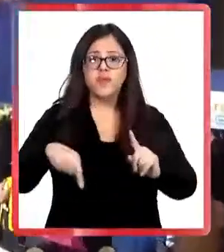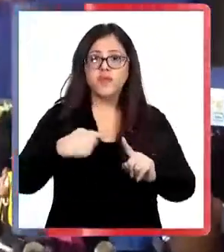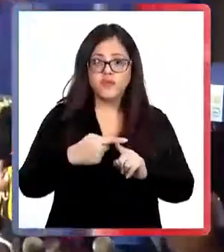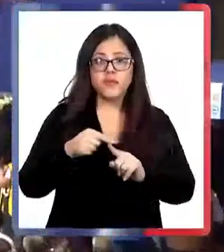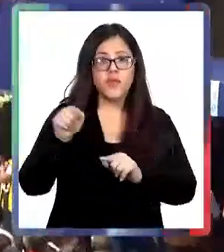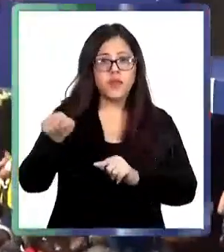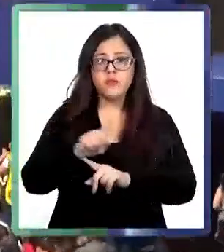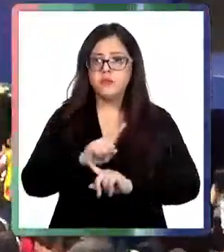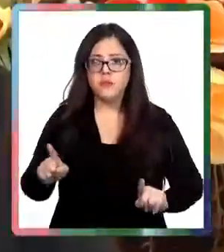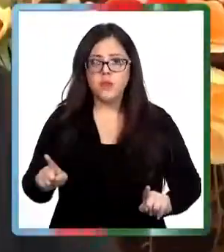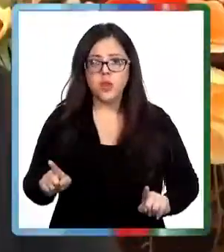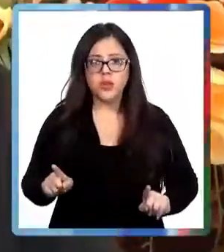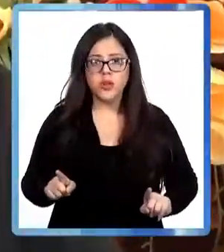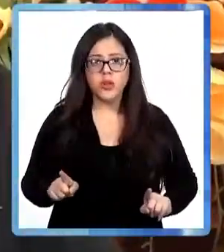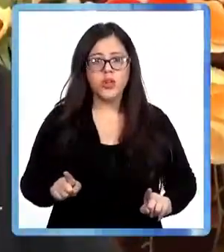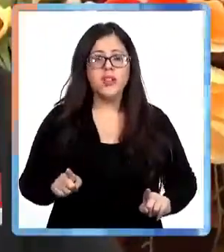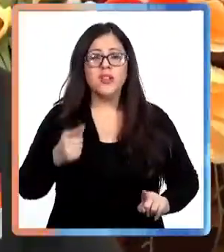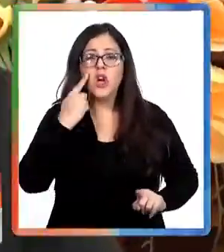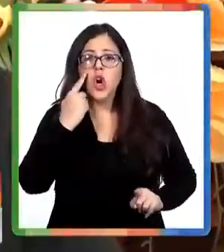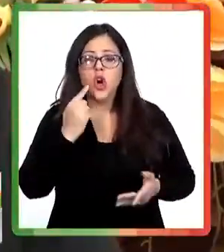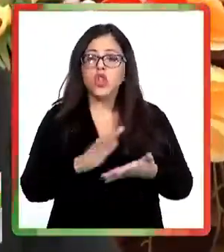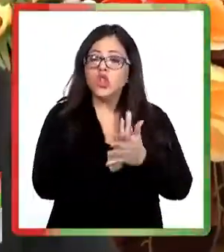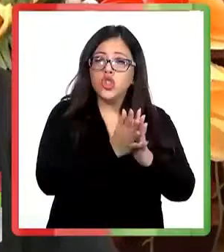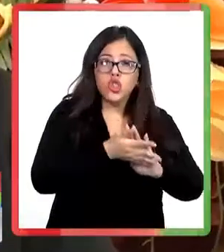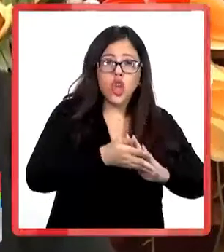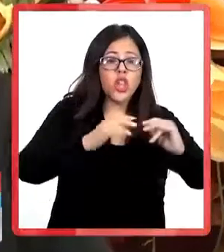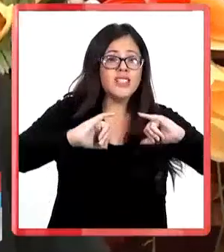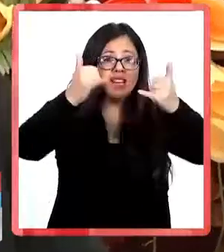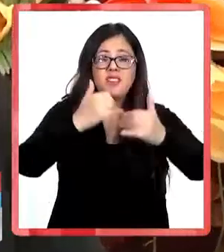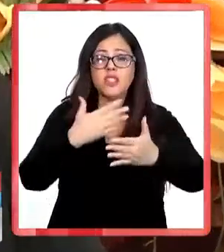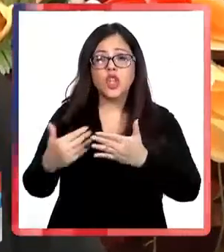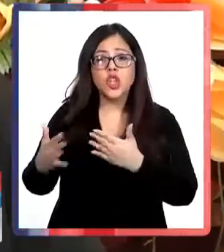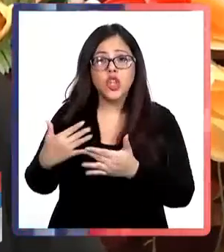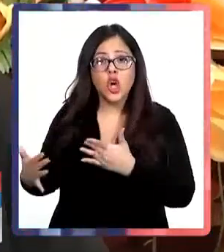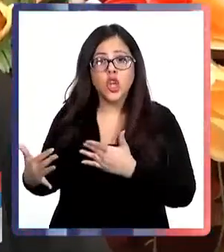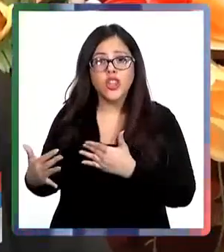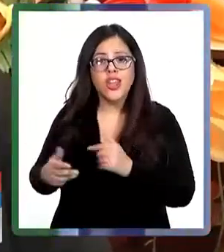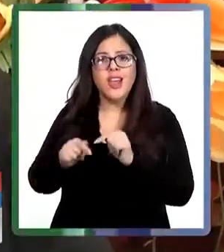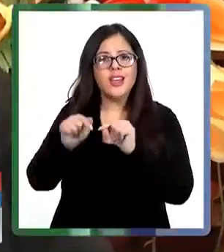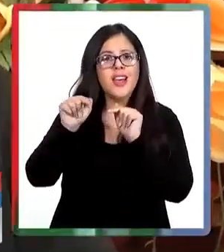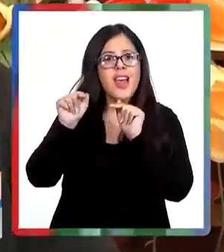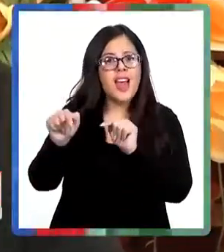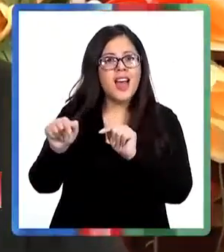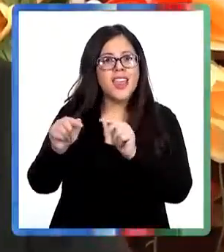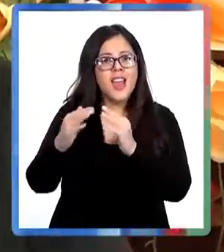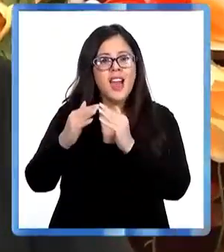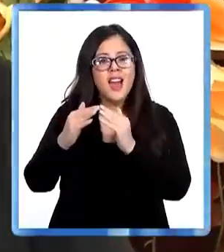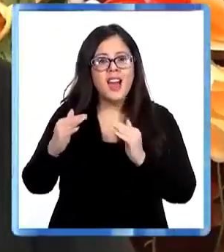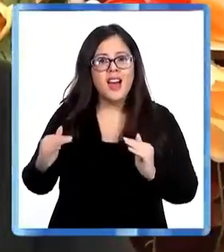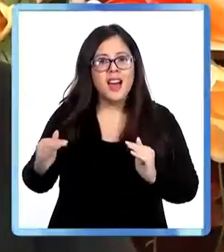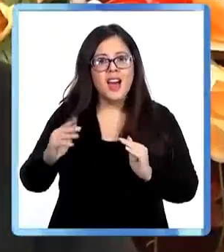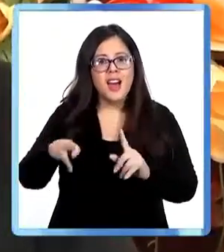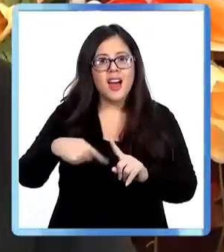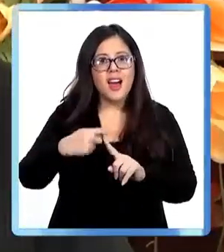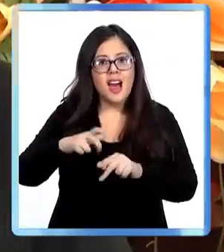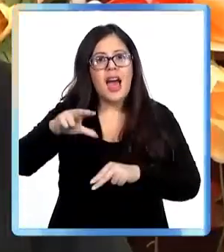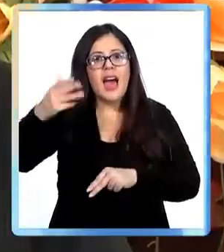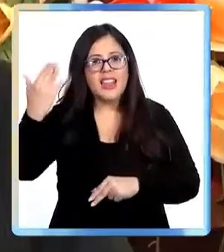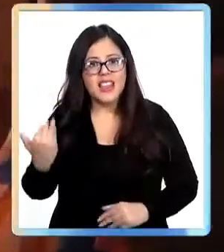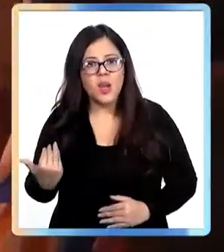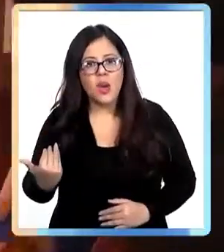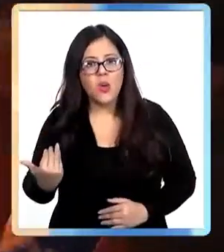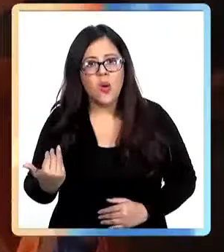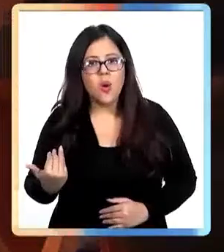del santuario, de manera que todas las celebraciones las vamos a realizar en la explanada del Templo